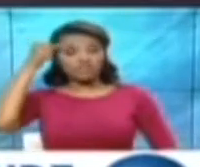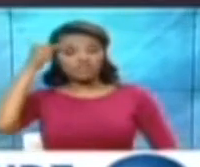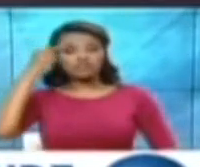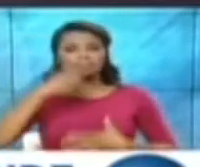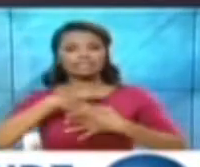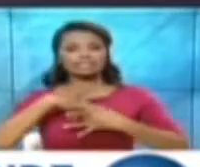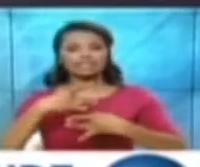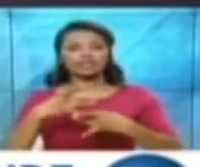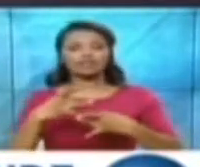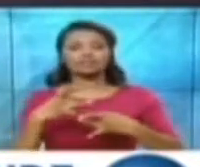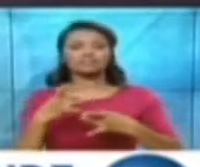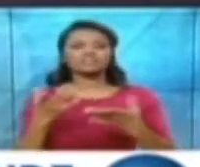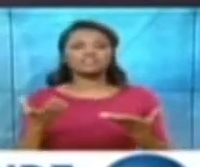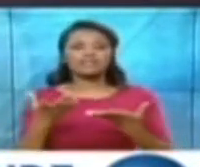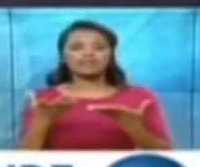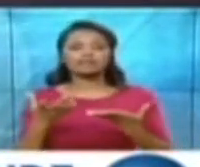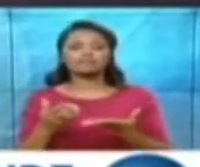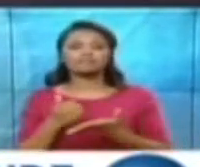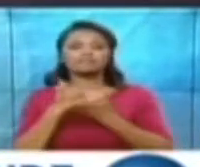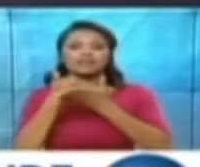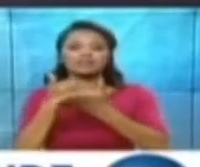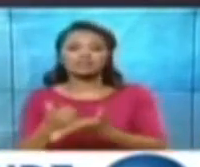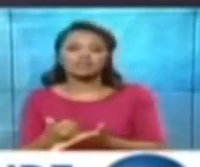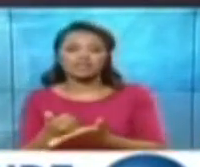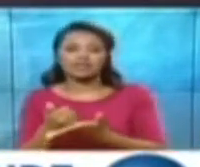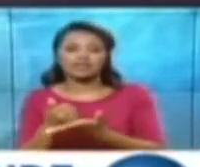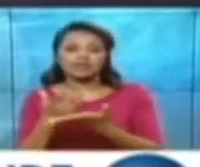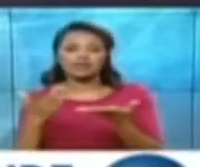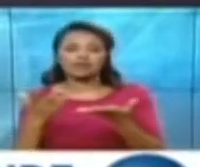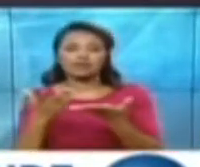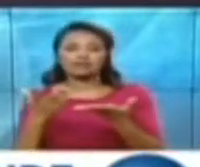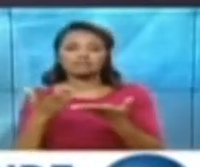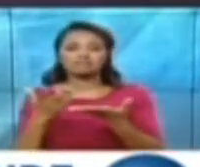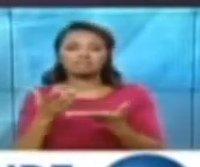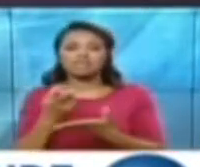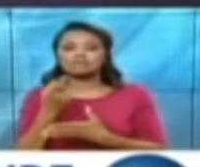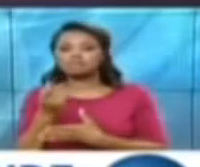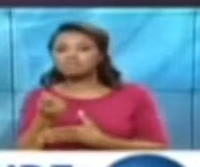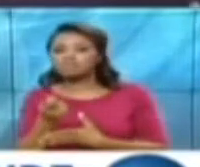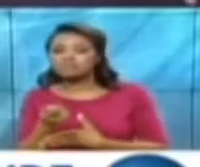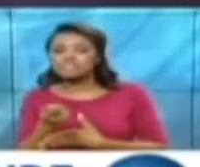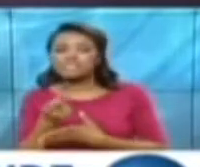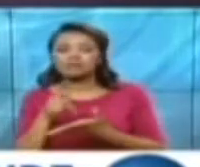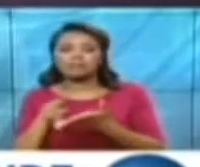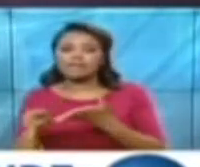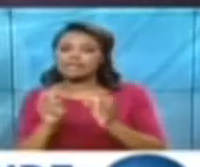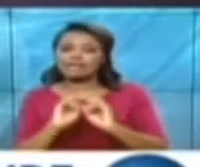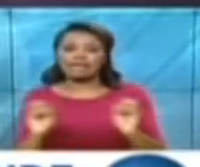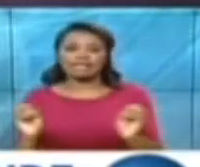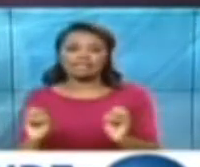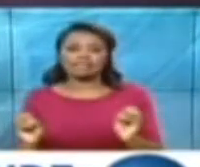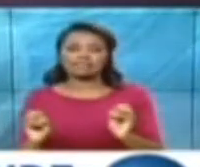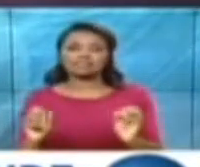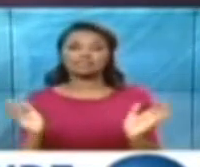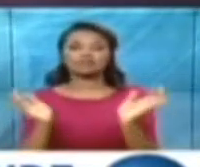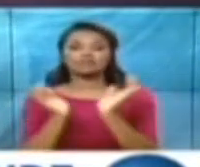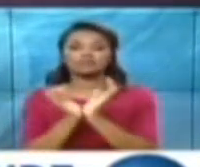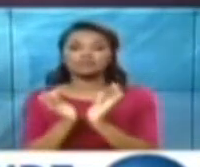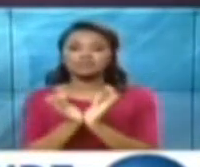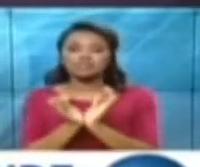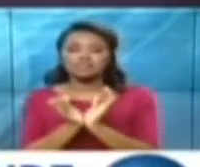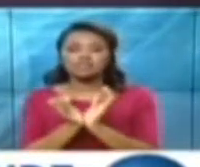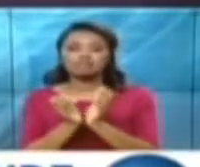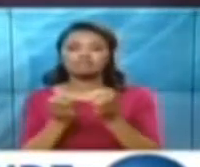será pública no se va a privatizar será una salud preventiva